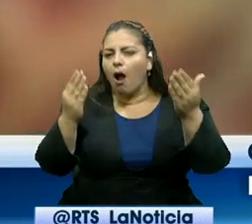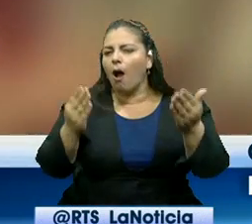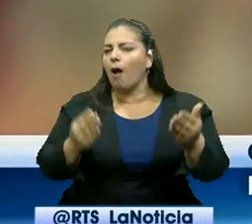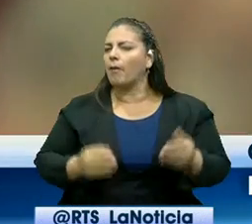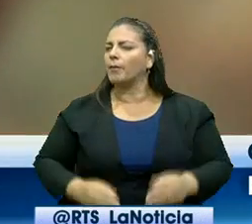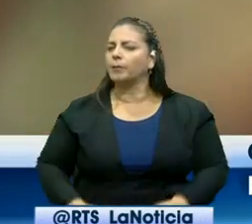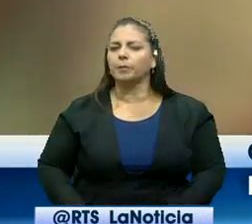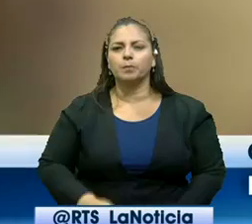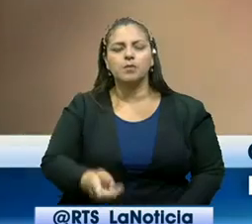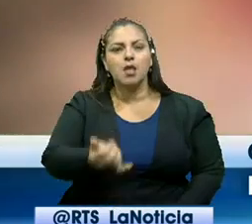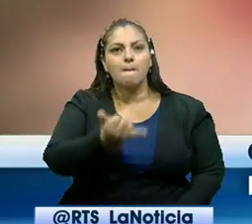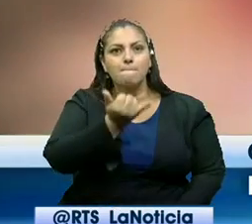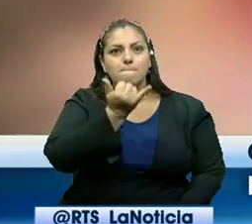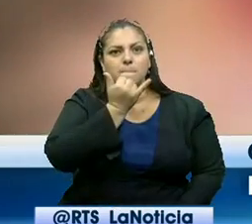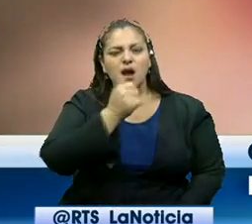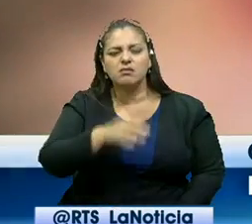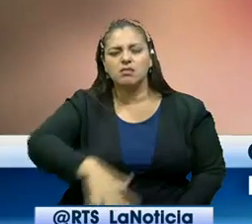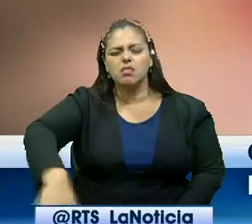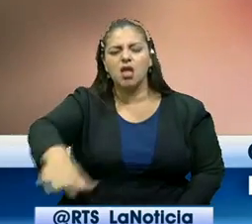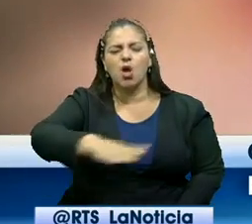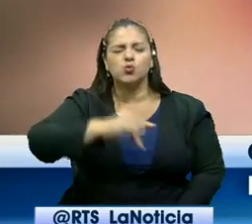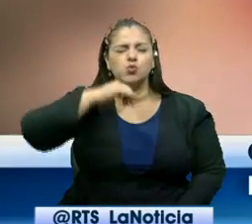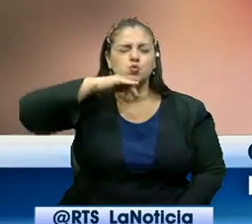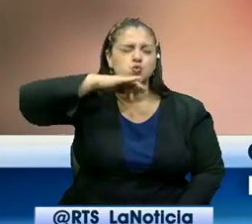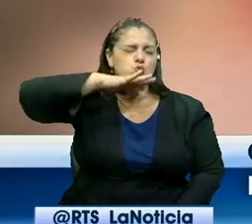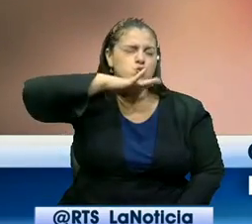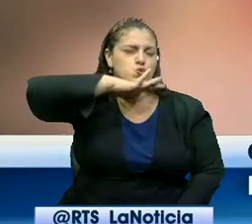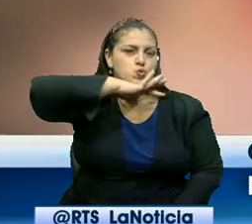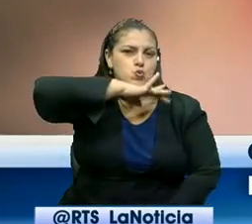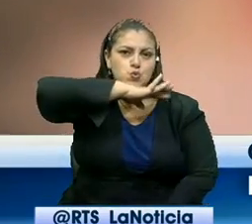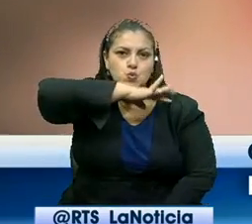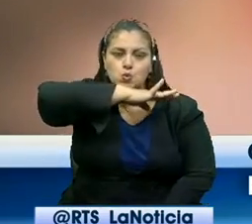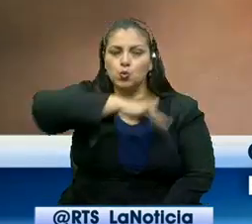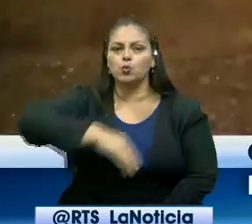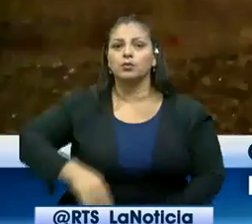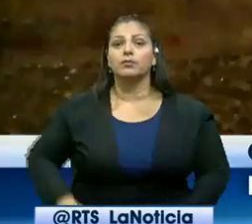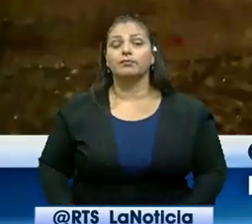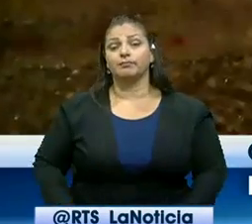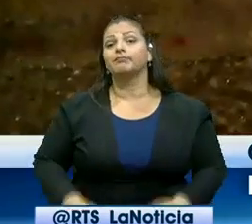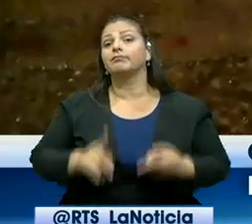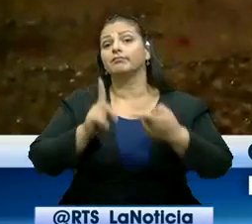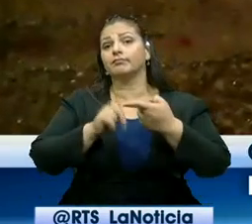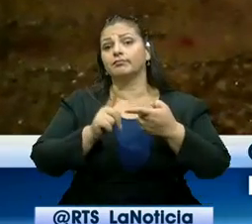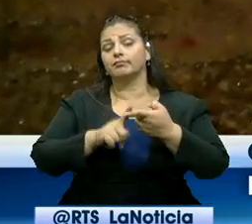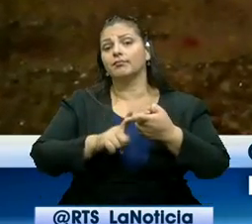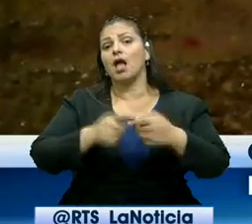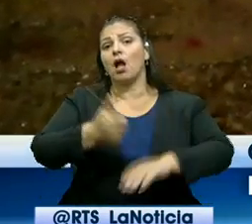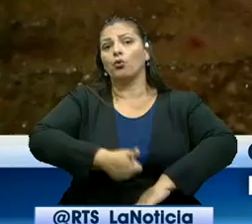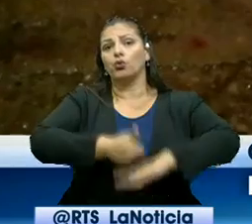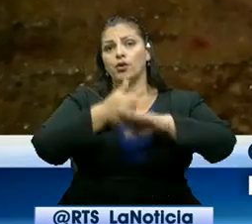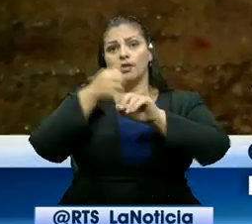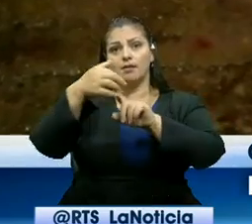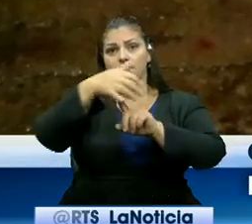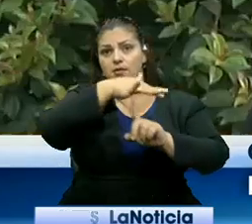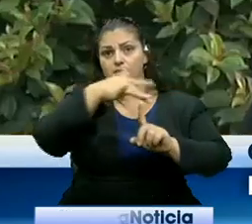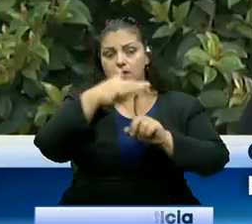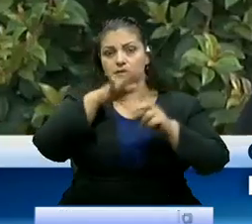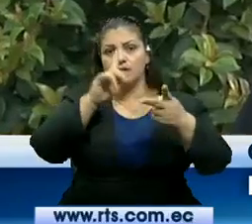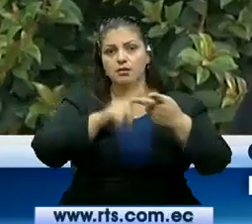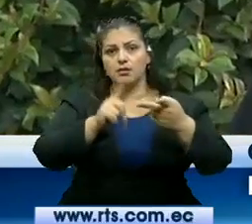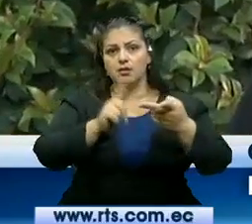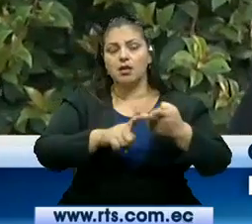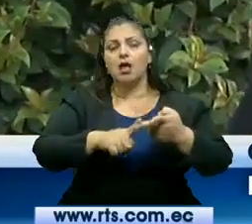en coordinación con autoridades de medio ambiente, Intendencia de Policía y Agrocalidad, por la contaminación que evidenciaron.